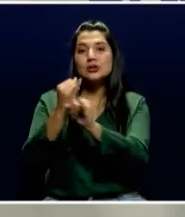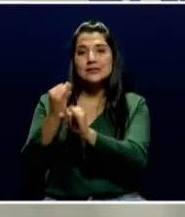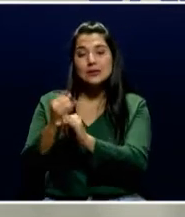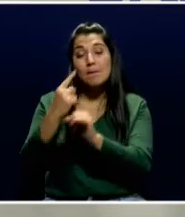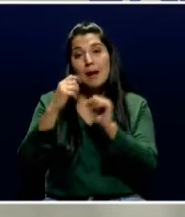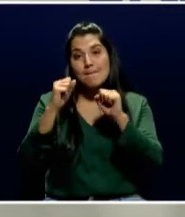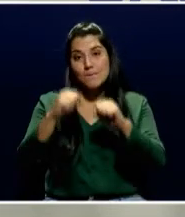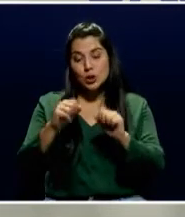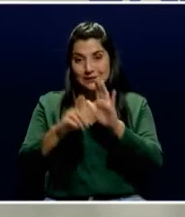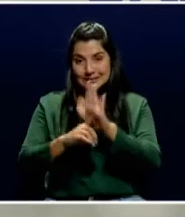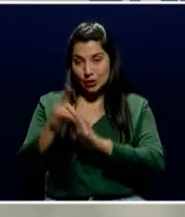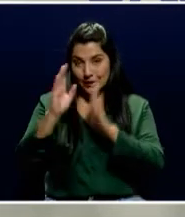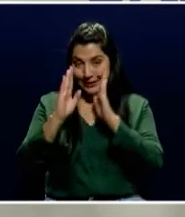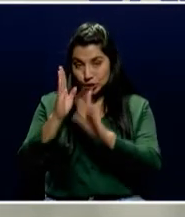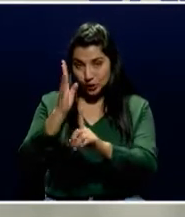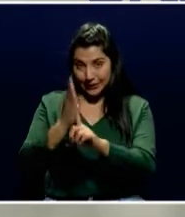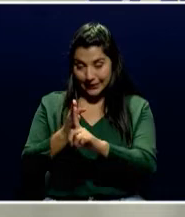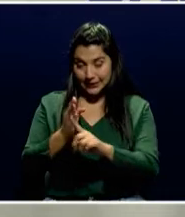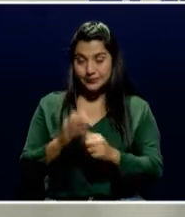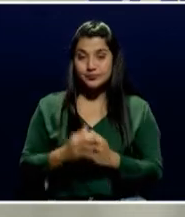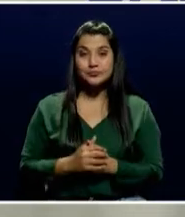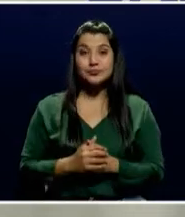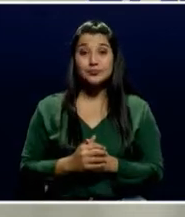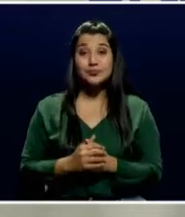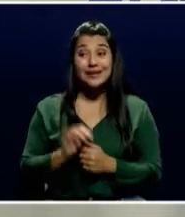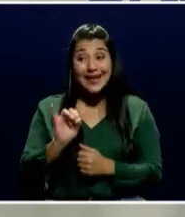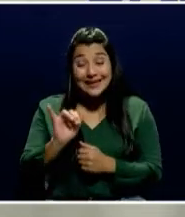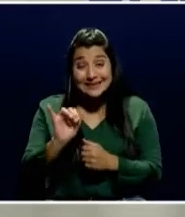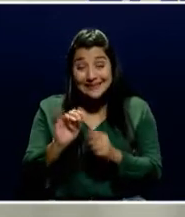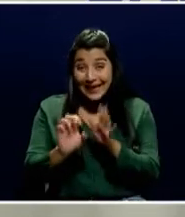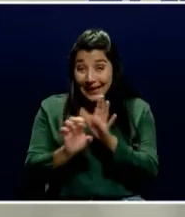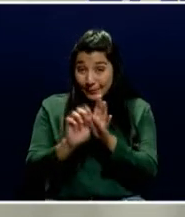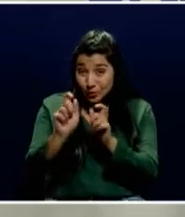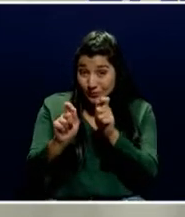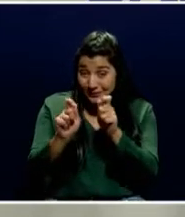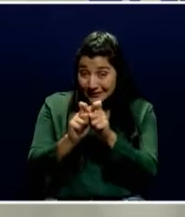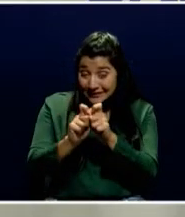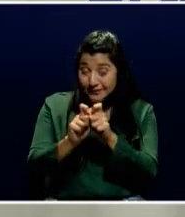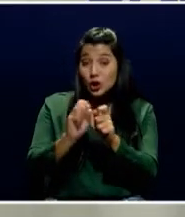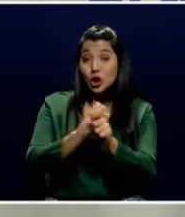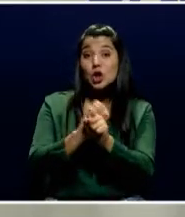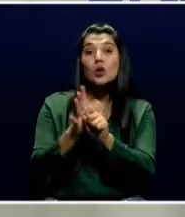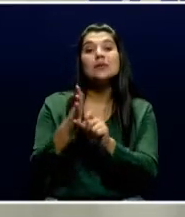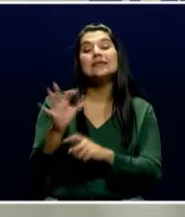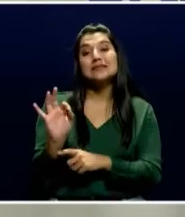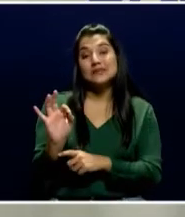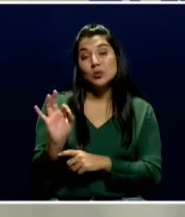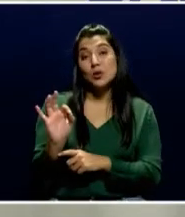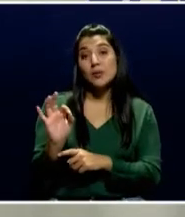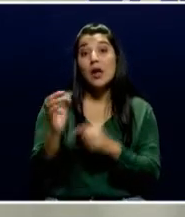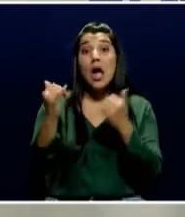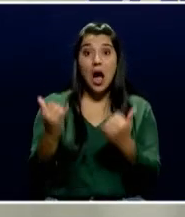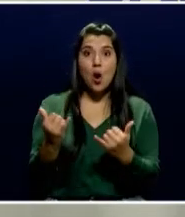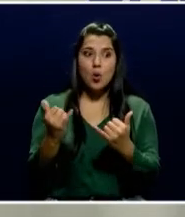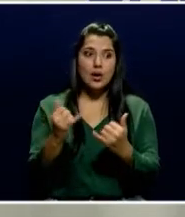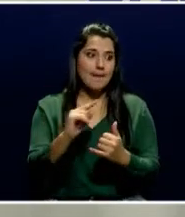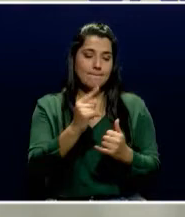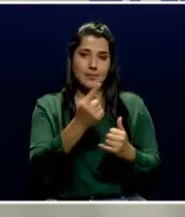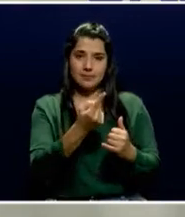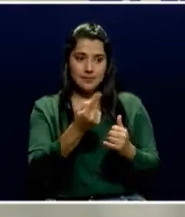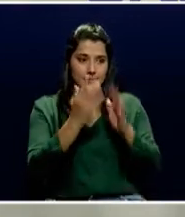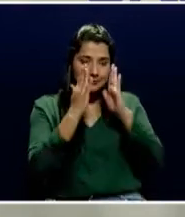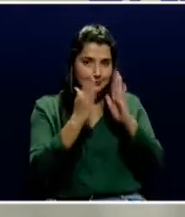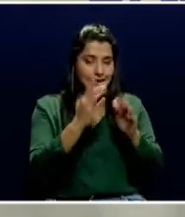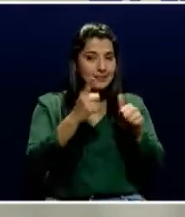esa atención directa. En este caso particular, hacer una emergencia cuya primera respuesta depende de la Caja Costarricense de Seguro